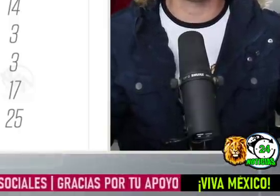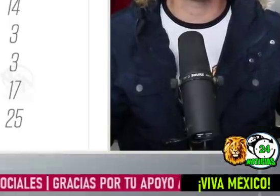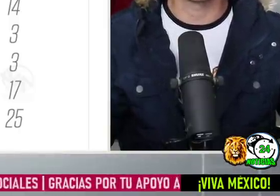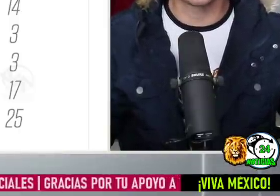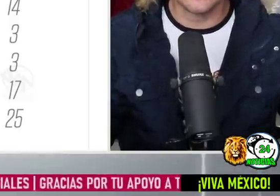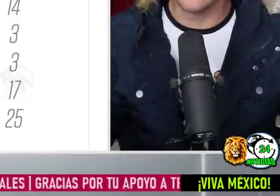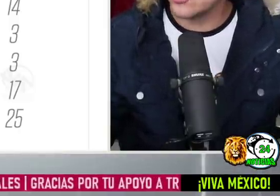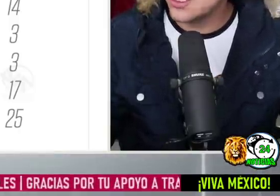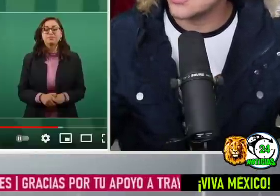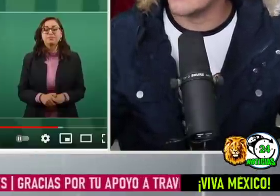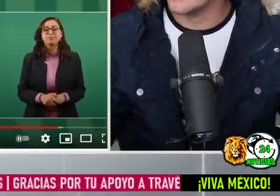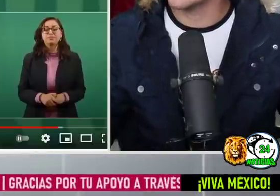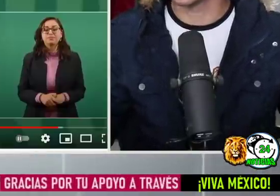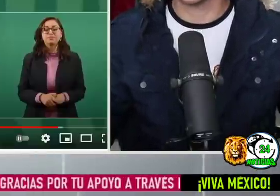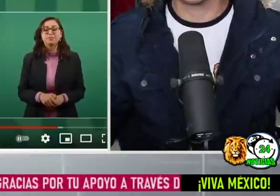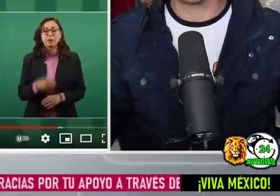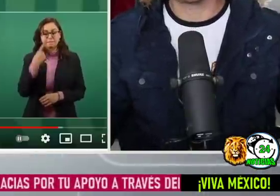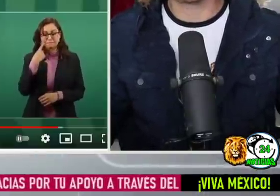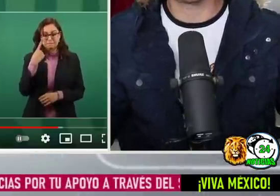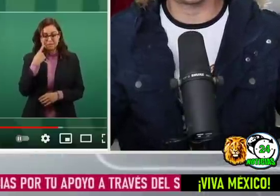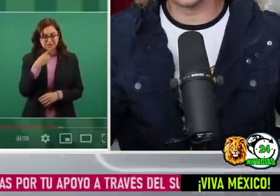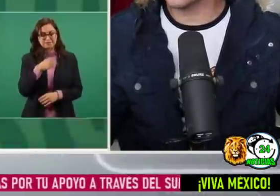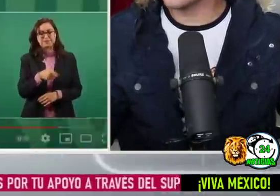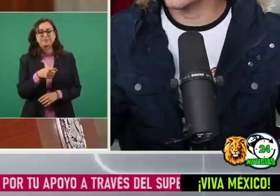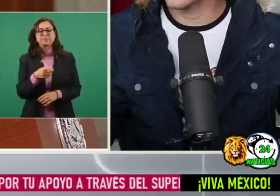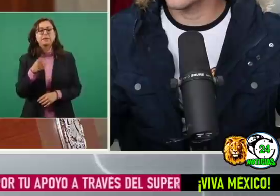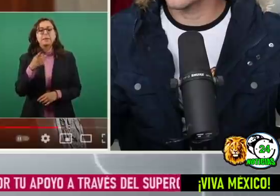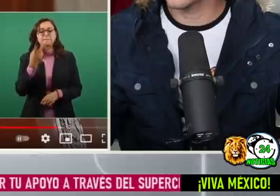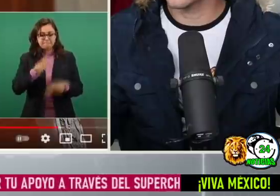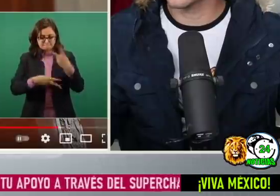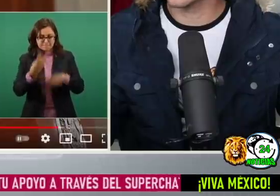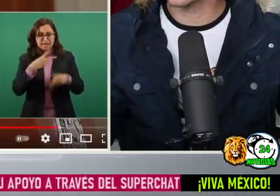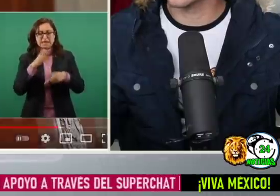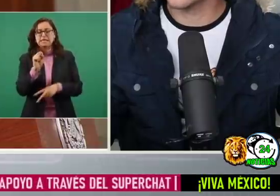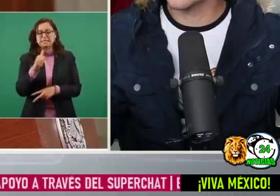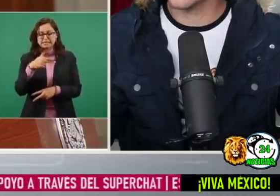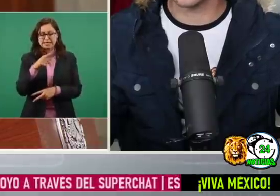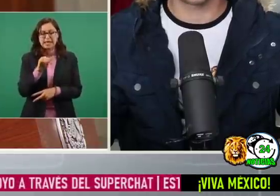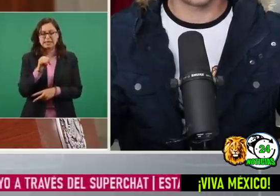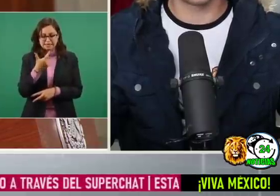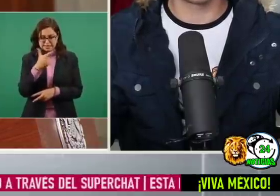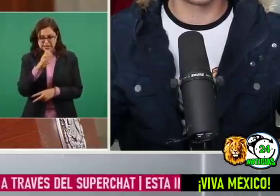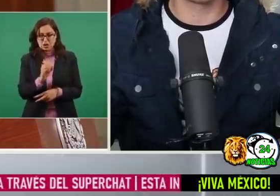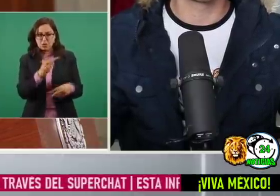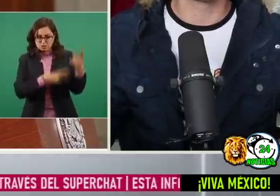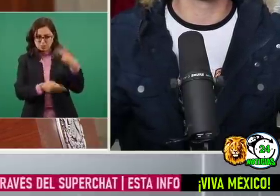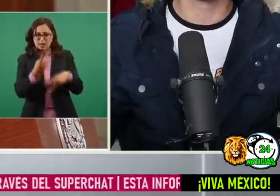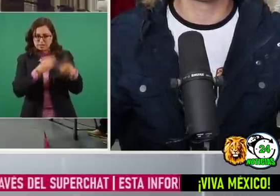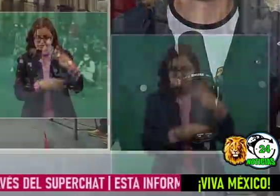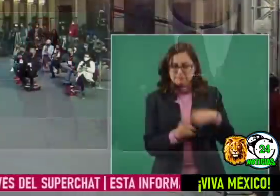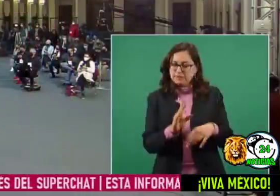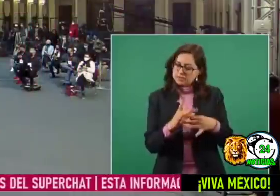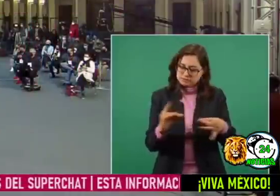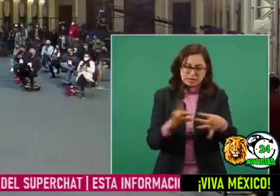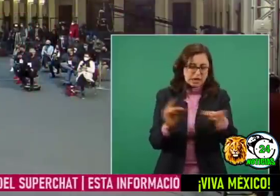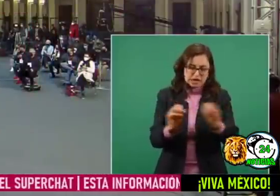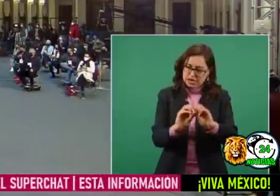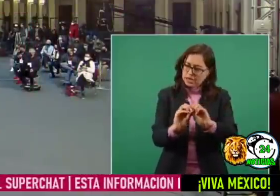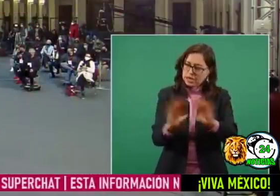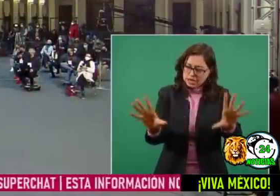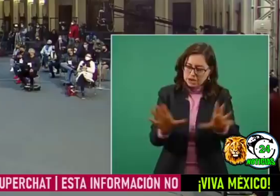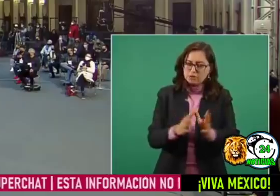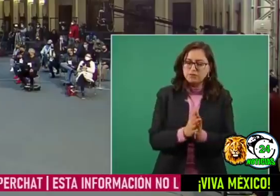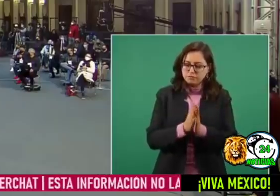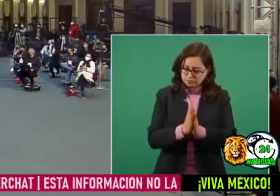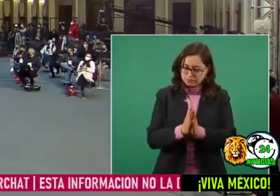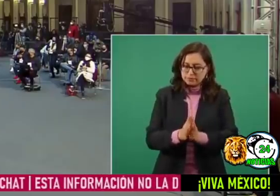presidente sobre todo este tema. Nos da todos los antecedentes. ¿Sí? Y bueno, ya nada más finalmente otro tema que tiene que ver